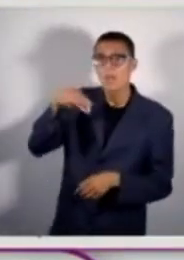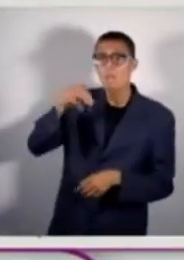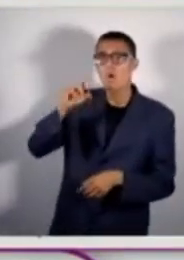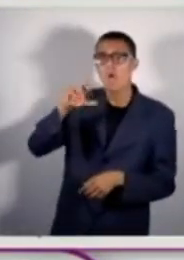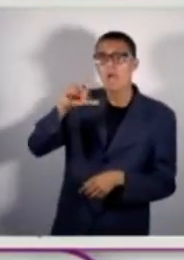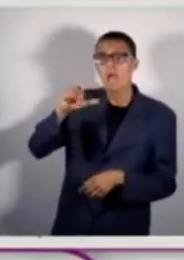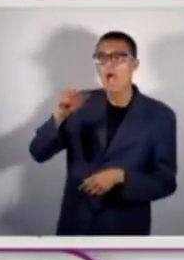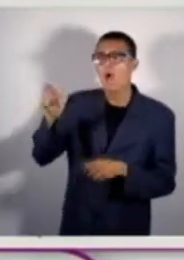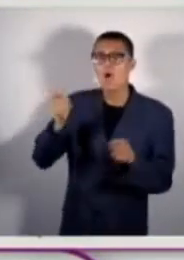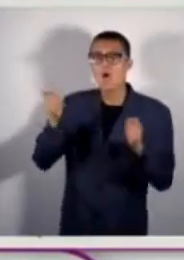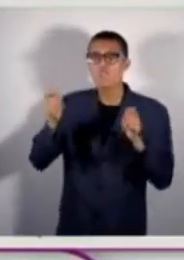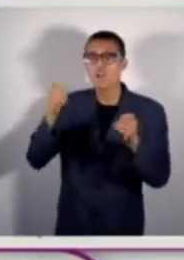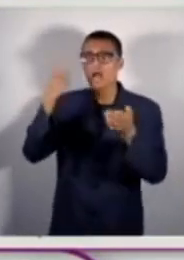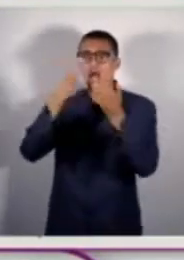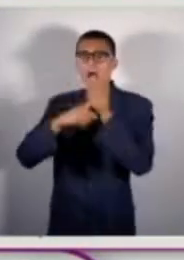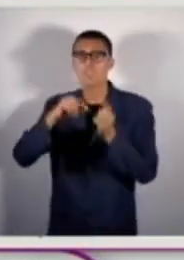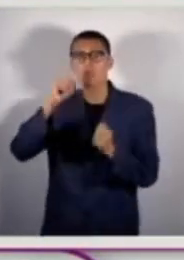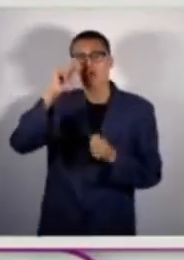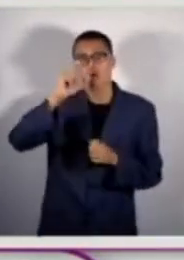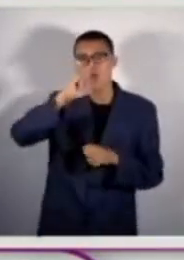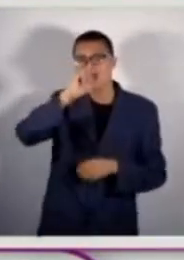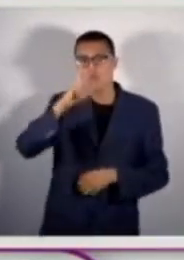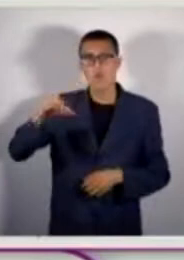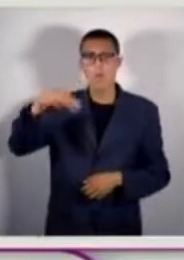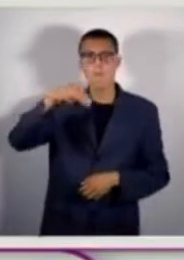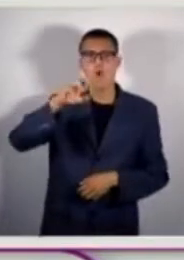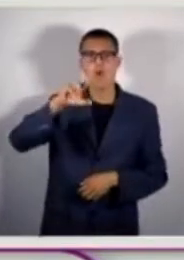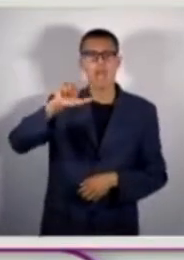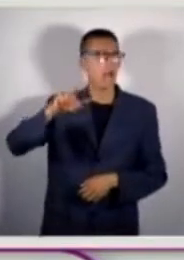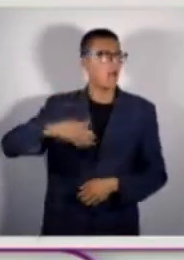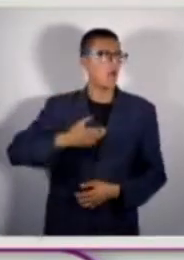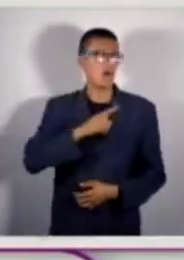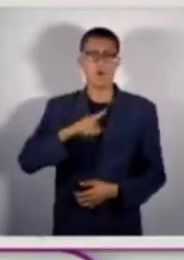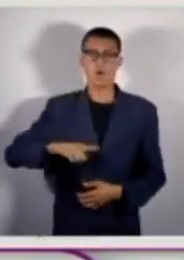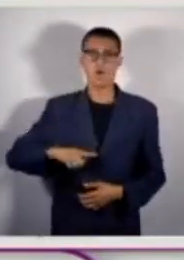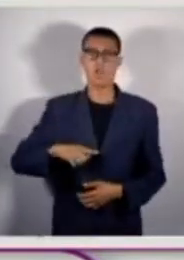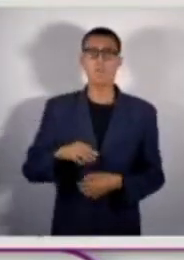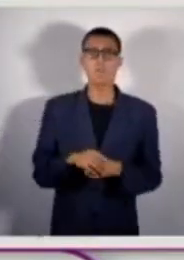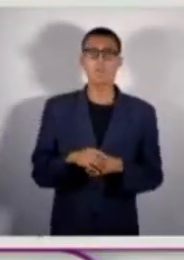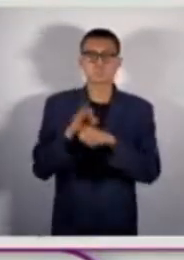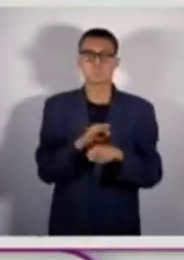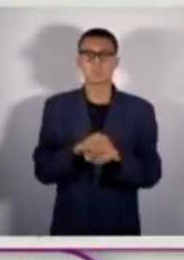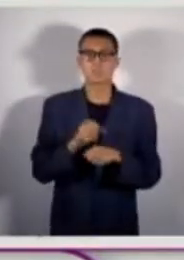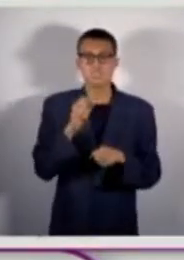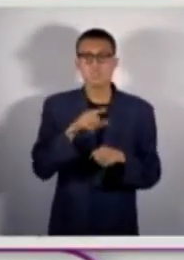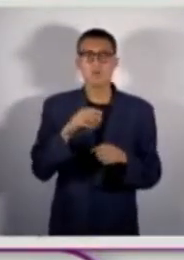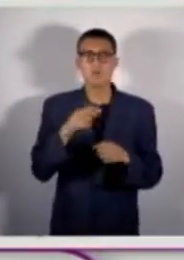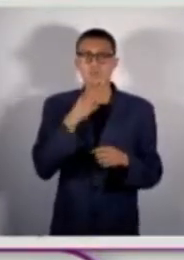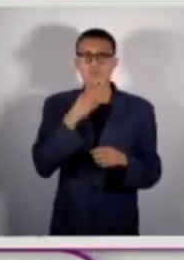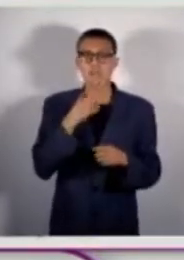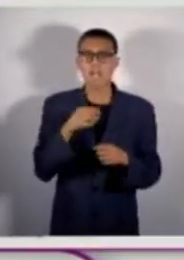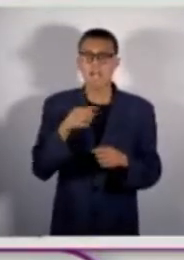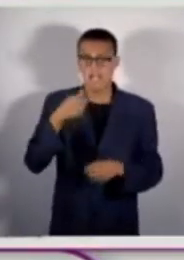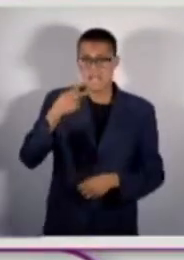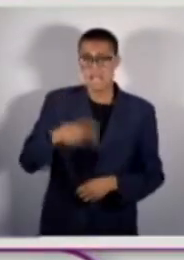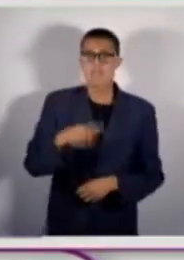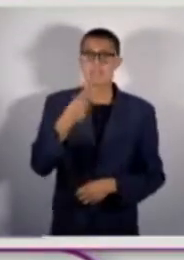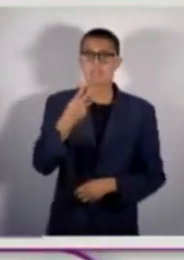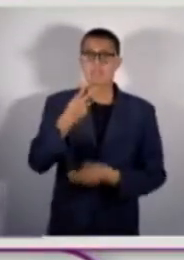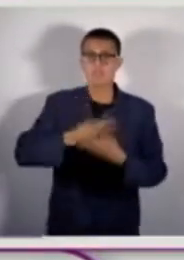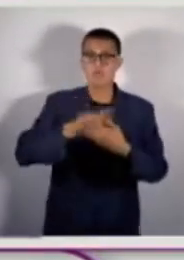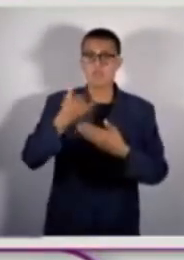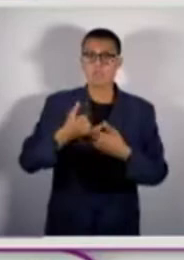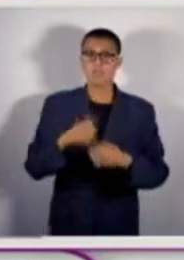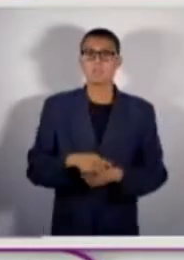Cámara a nivel nacional, pero no vemos que aquí 9 de los 12 regidores son panistas, y lo mismo ocurre en la Cámara. Aquí solo hay 3 proyectos, el de